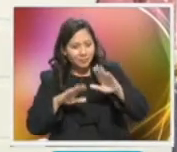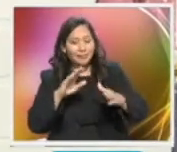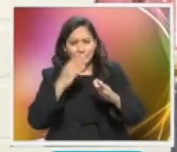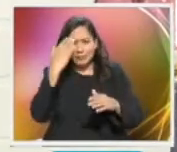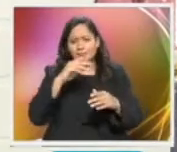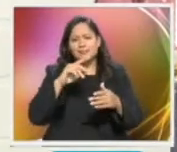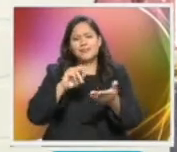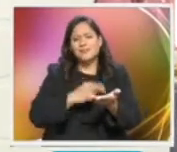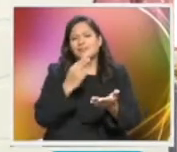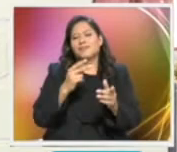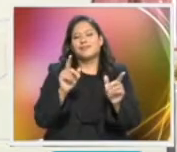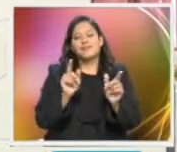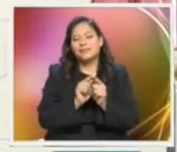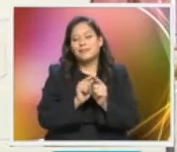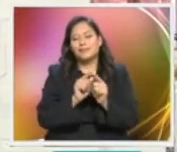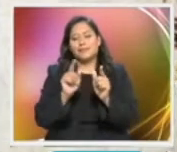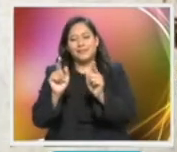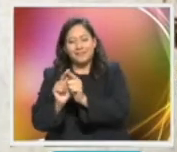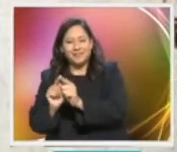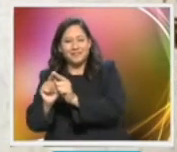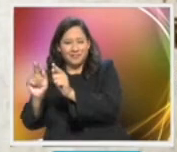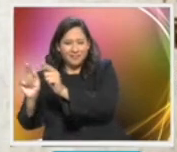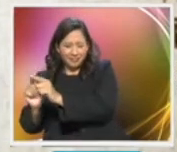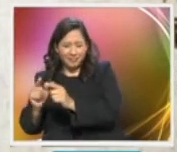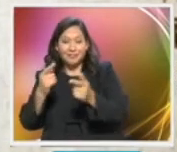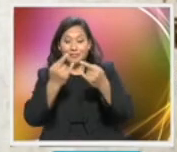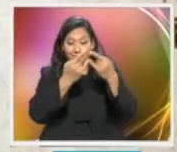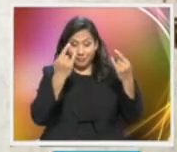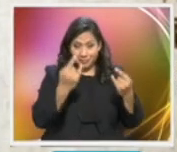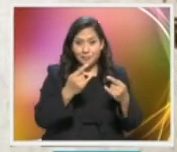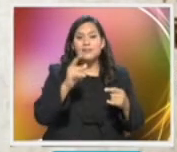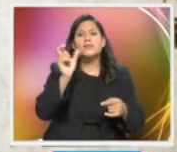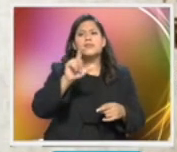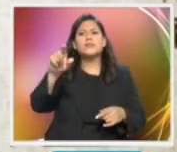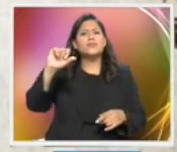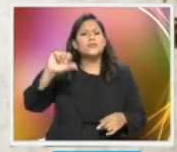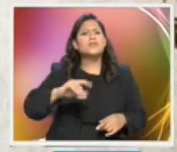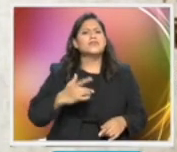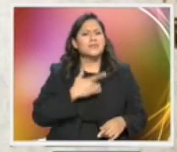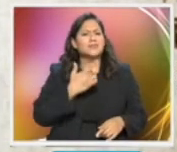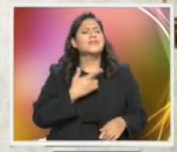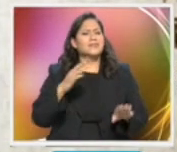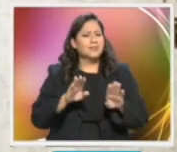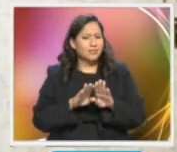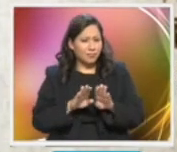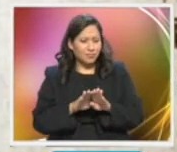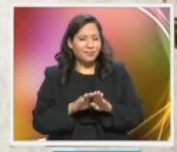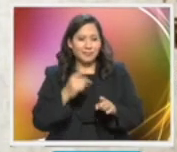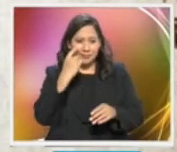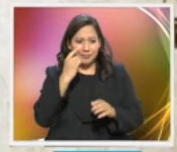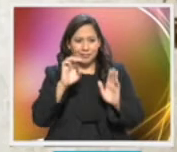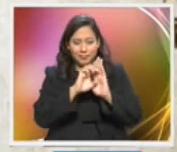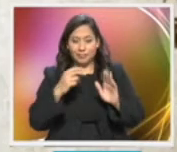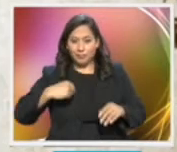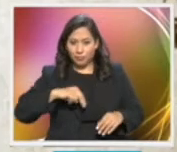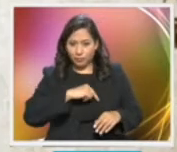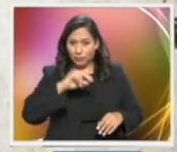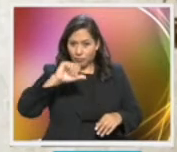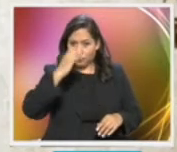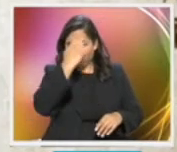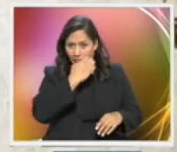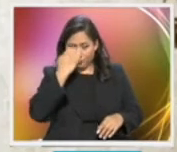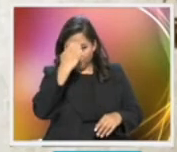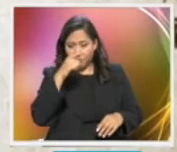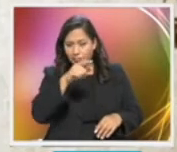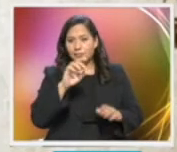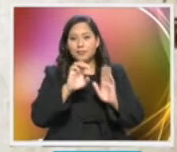la firma siempre nos va a contar una historia y nos va a contar la historia del momento que nosotros estamos viviendo. Aquí lo que nosotros vamos a ver